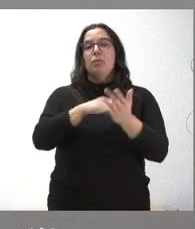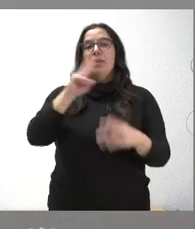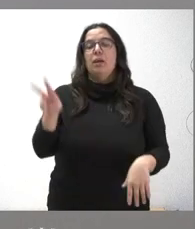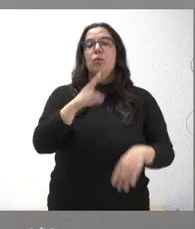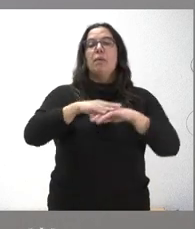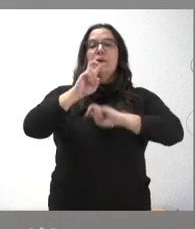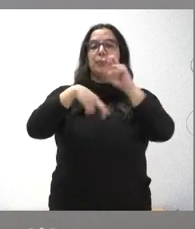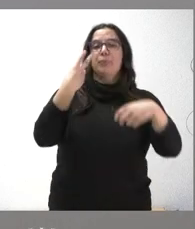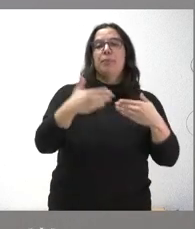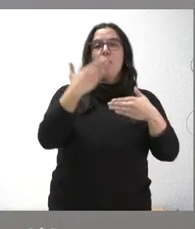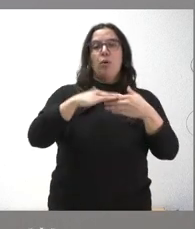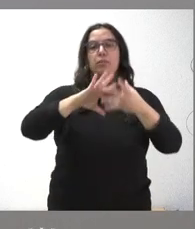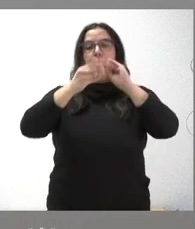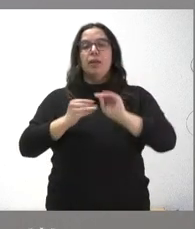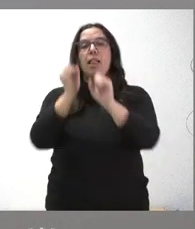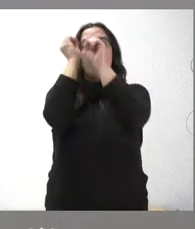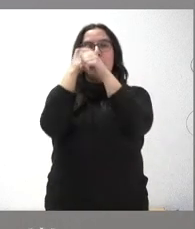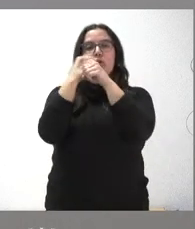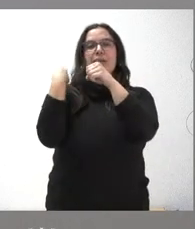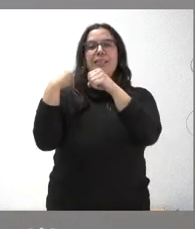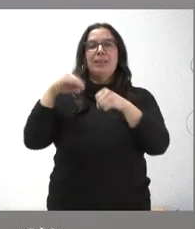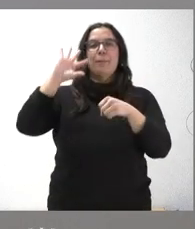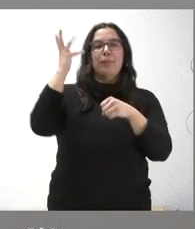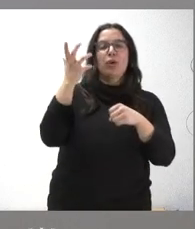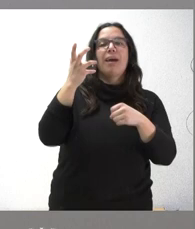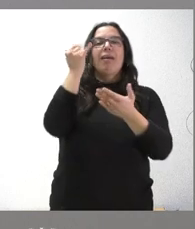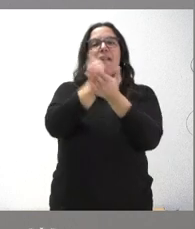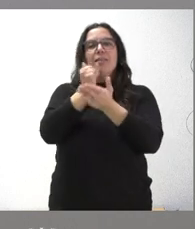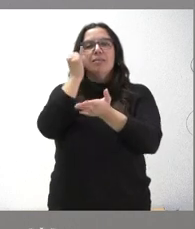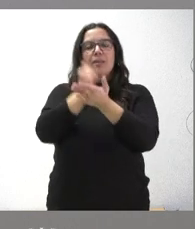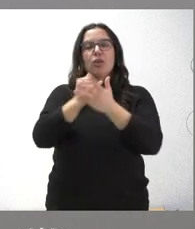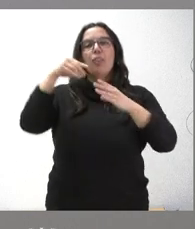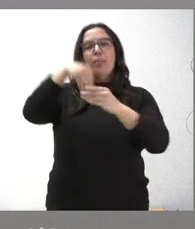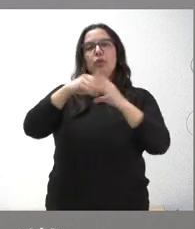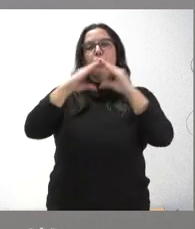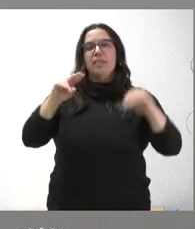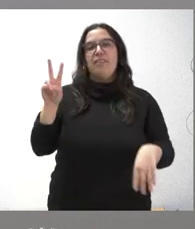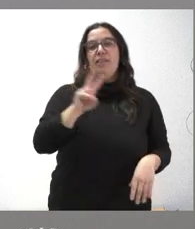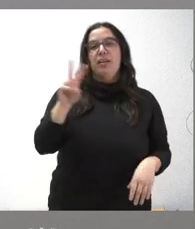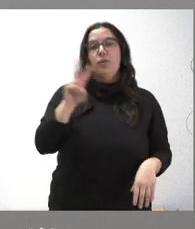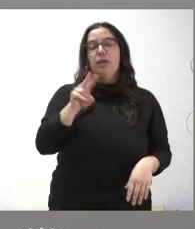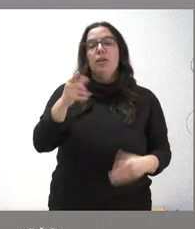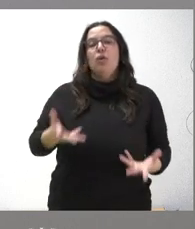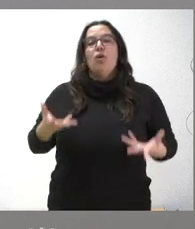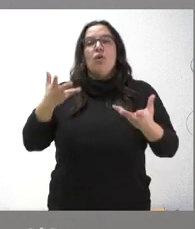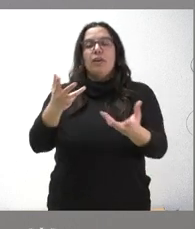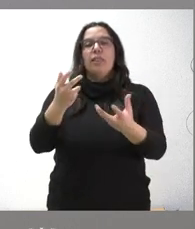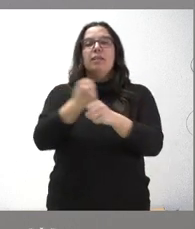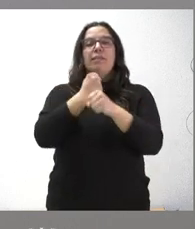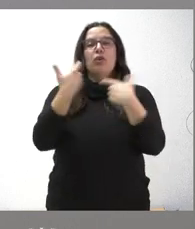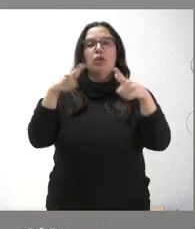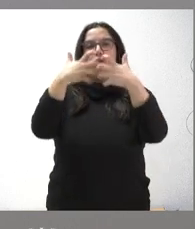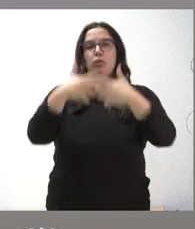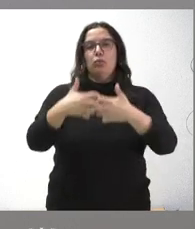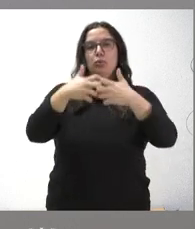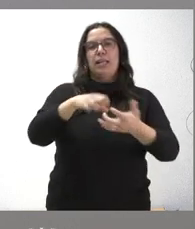modernización de los laboratorios de metrología y ensayos de la Universidad de Valladolid que prestan Servicio al sector industrial de Castilla